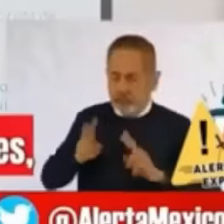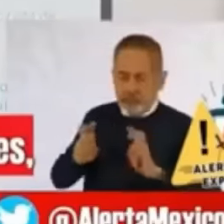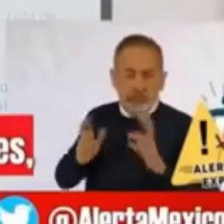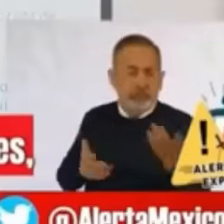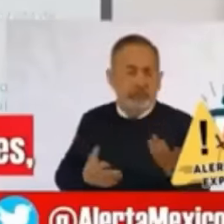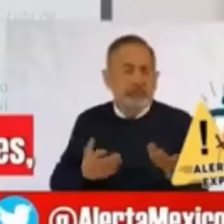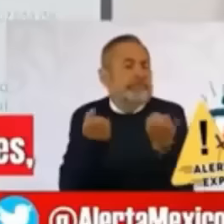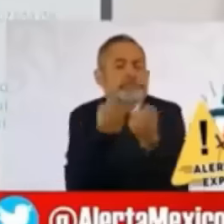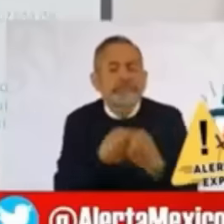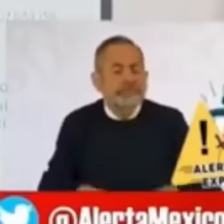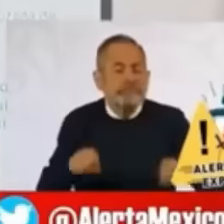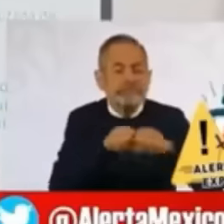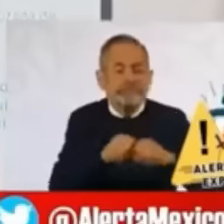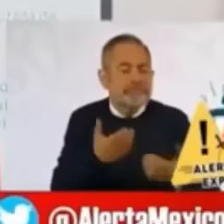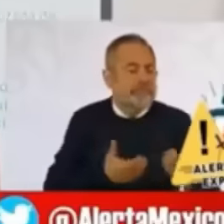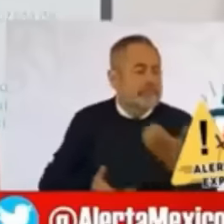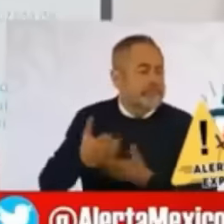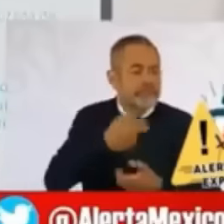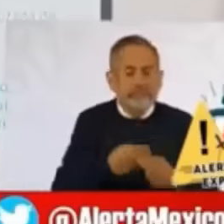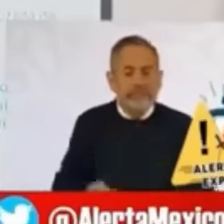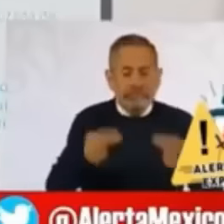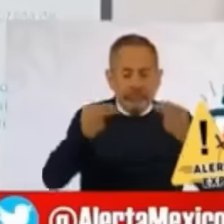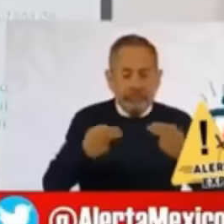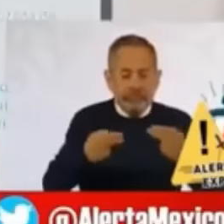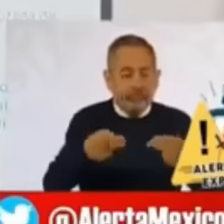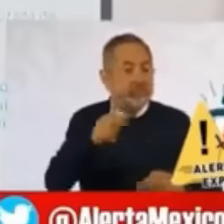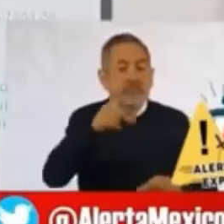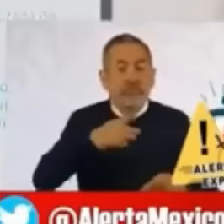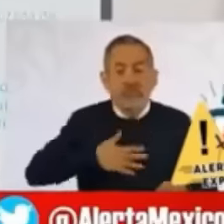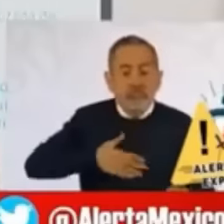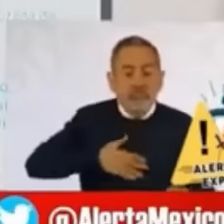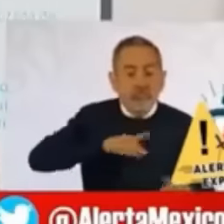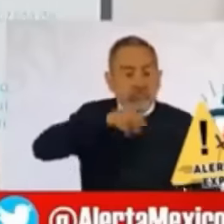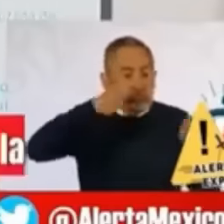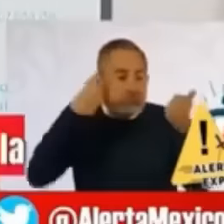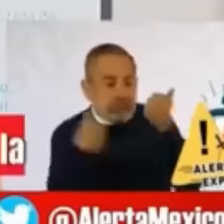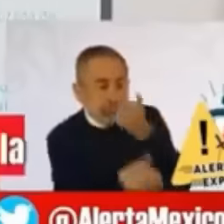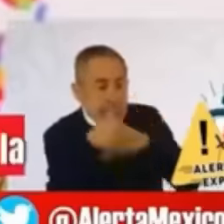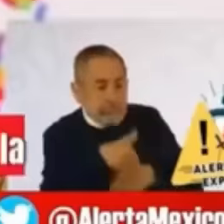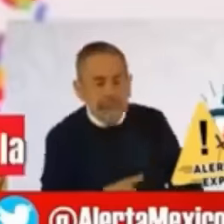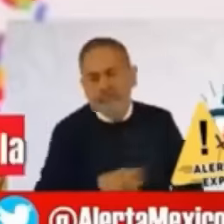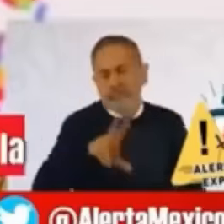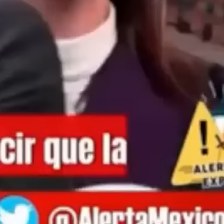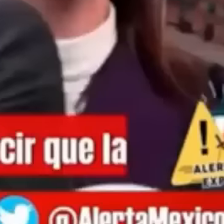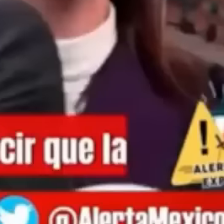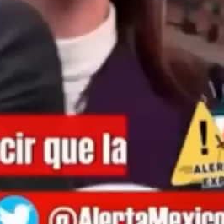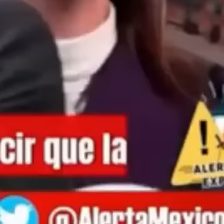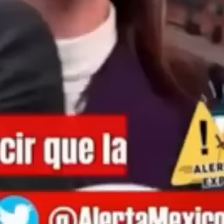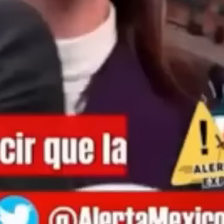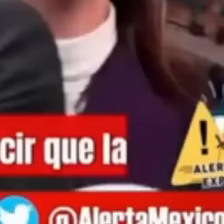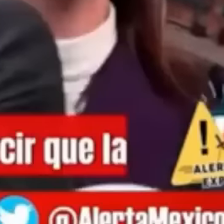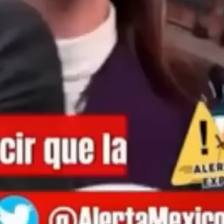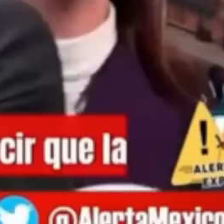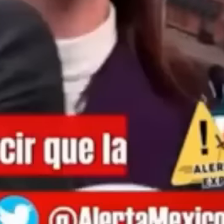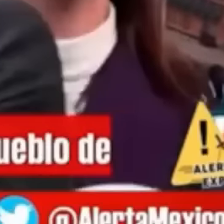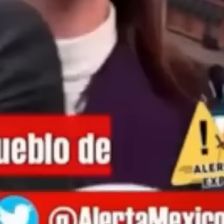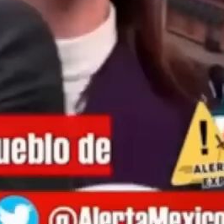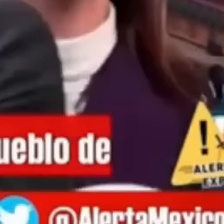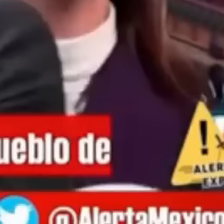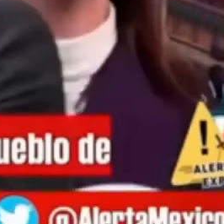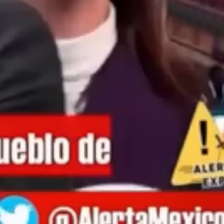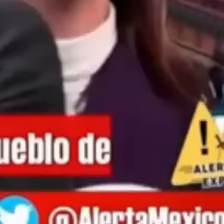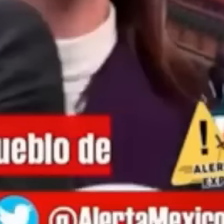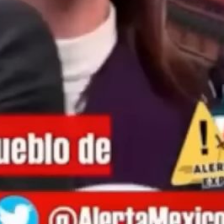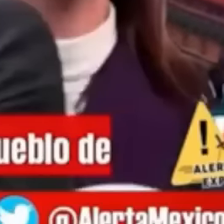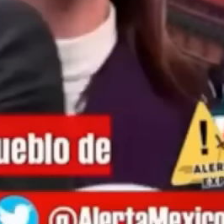somos socios comerciales, pero no subordinación. Eso no. No nos cansamos de decir que la